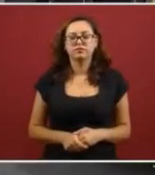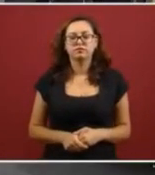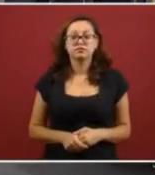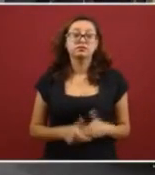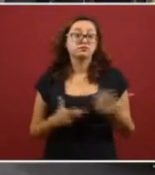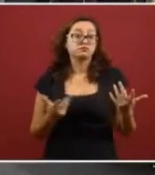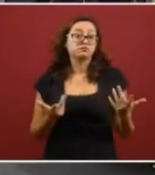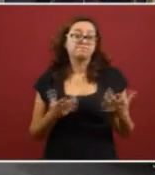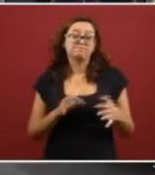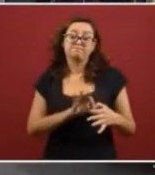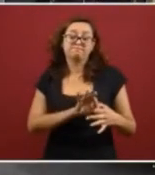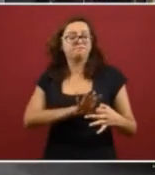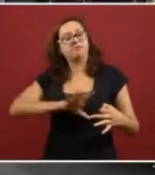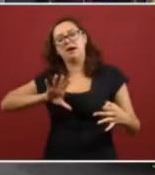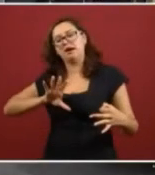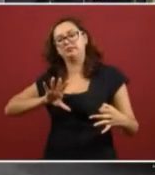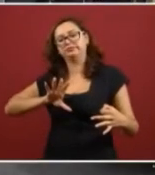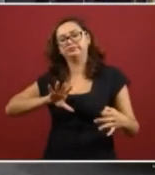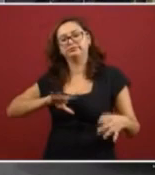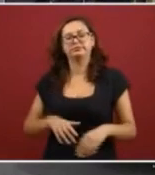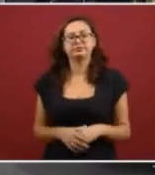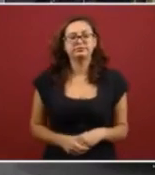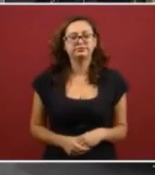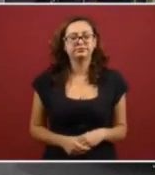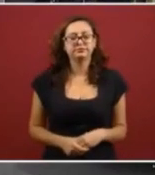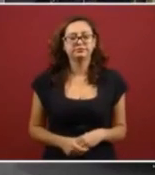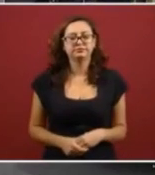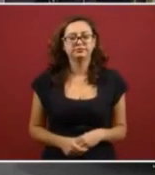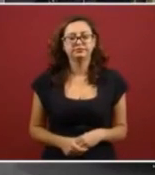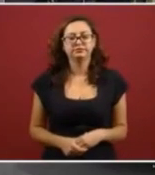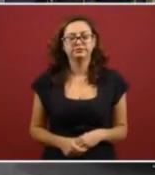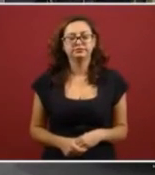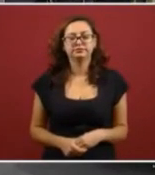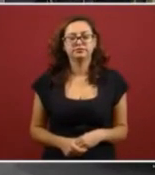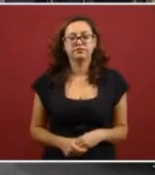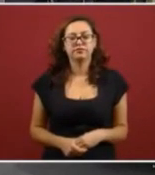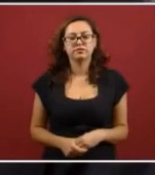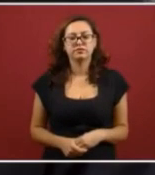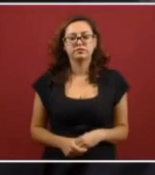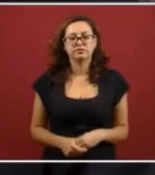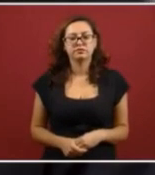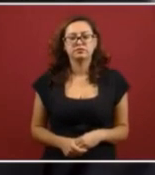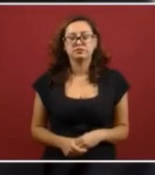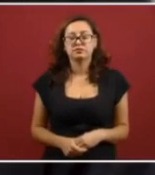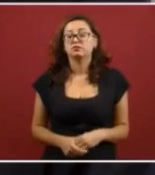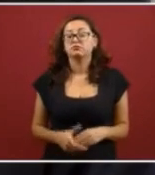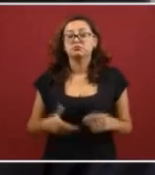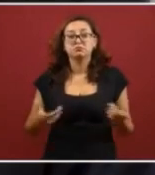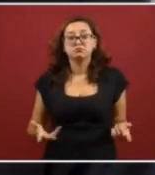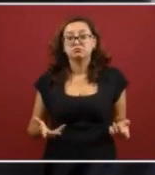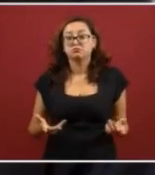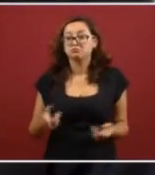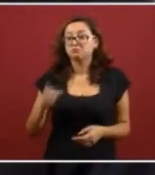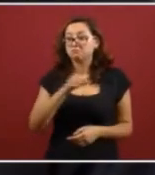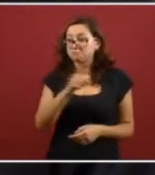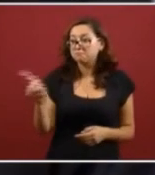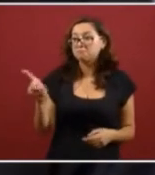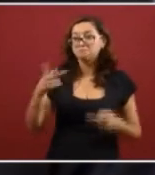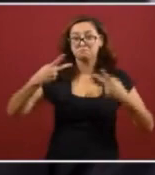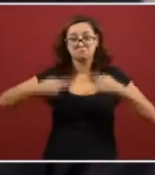And it was a. Entonces, respeto mucho a la gente. I respect very much people that.